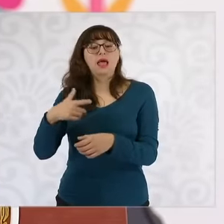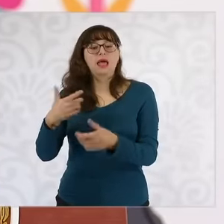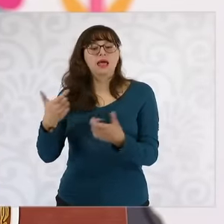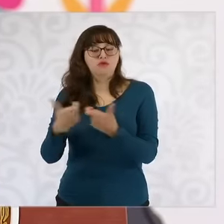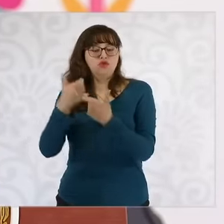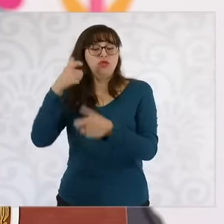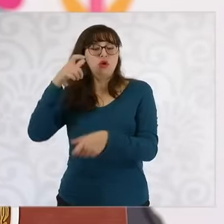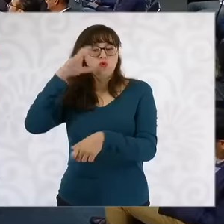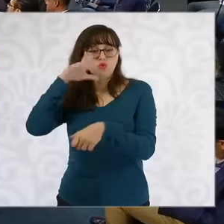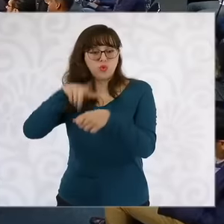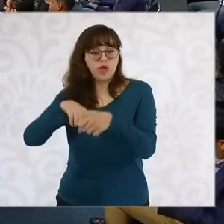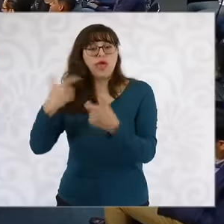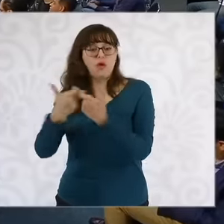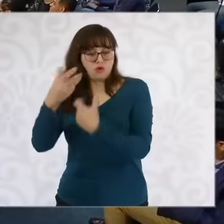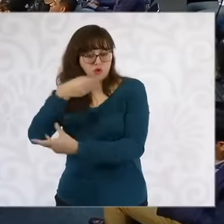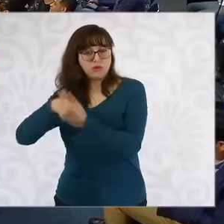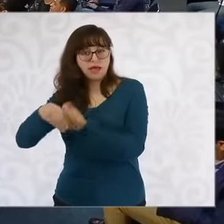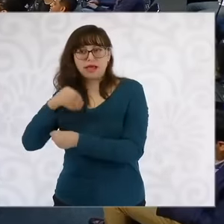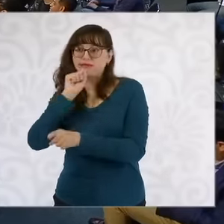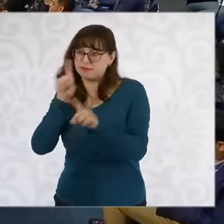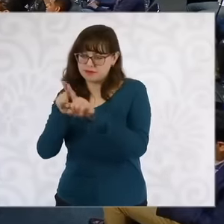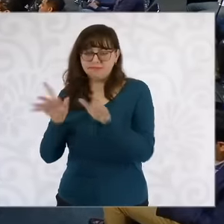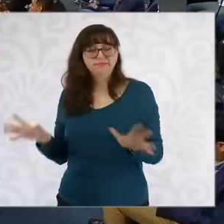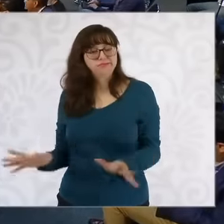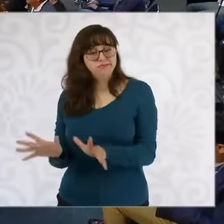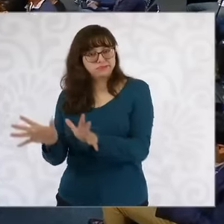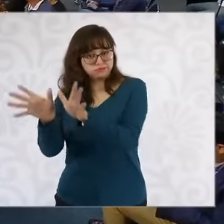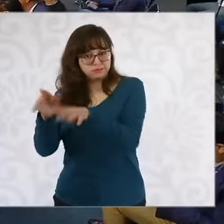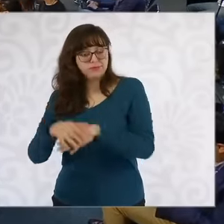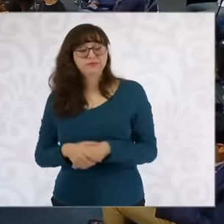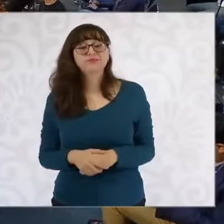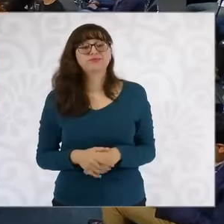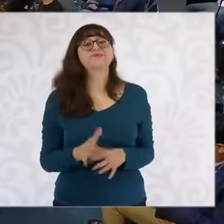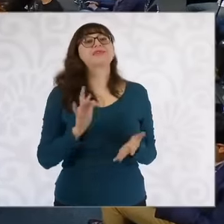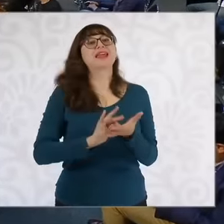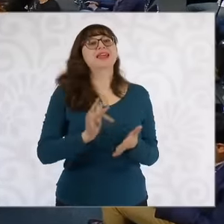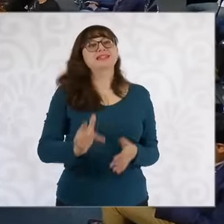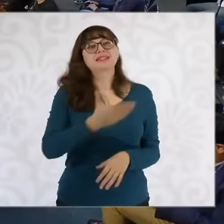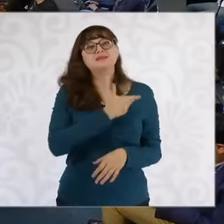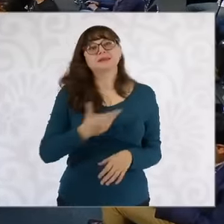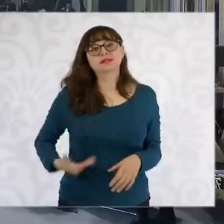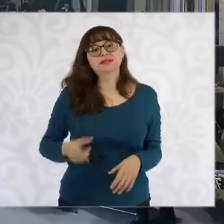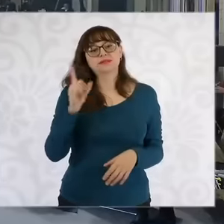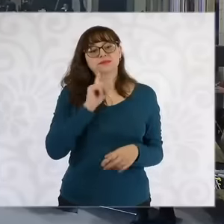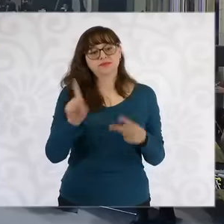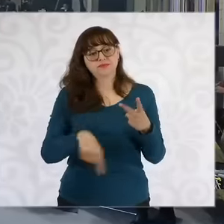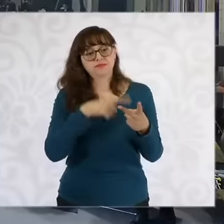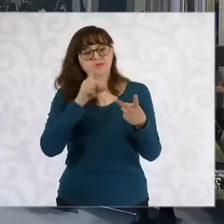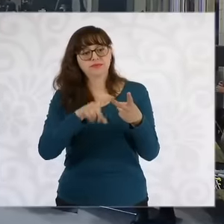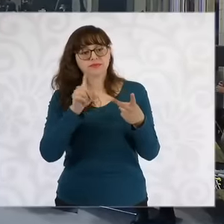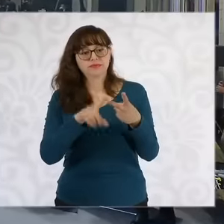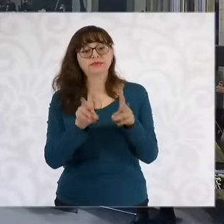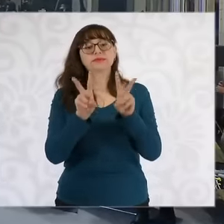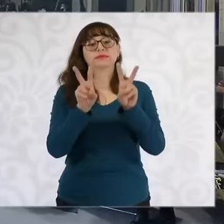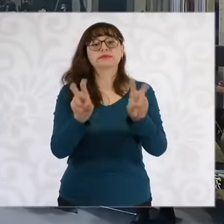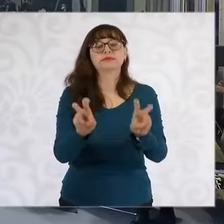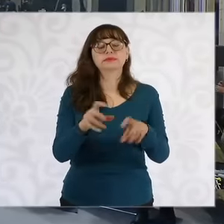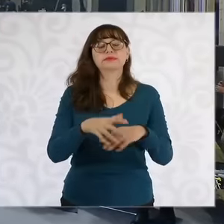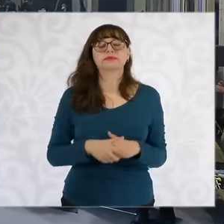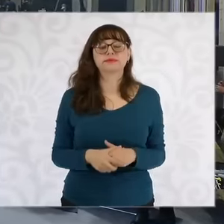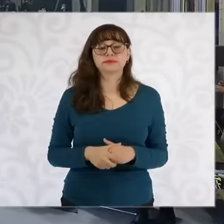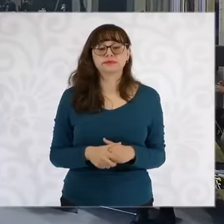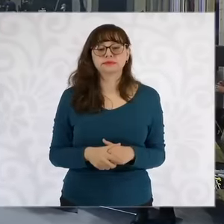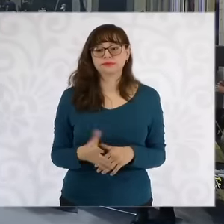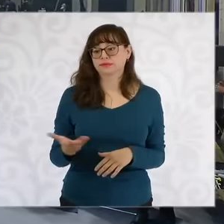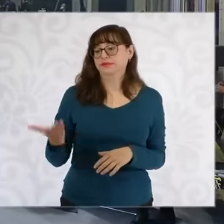muy importante. Gracias, presidenta. Y en un segundo tema, la semana pasada que nos hicieron favor de presentarnos el tema de la adquisición